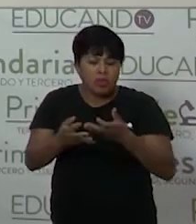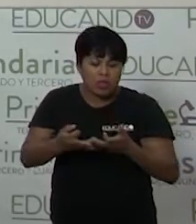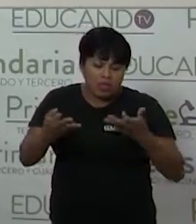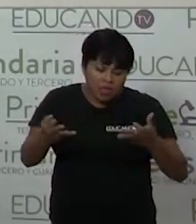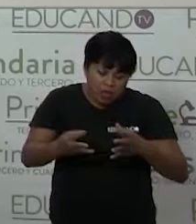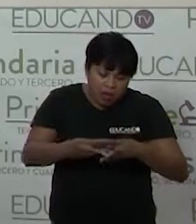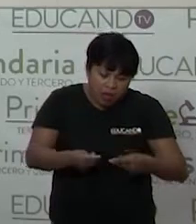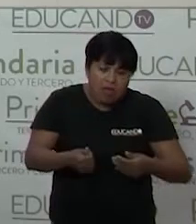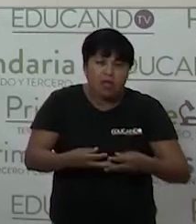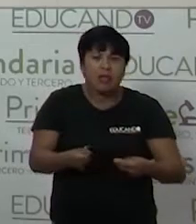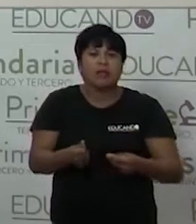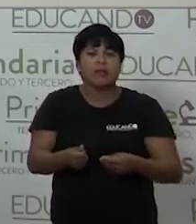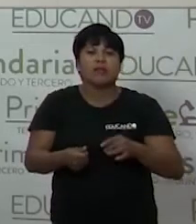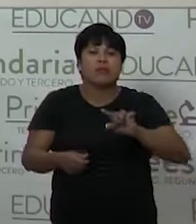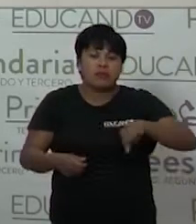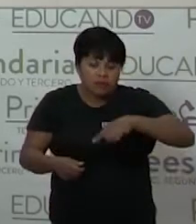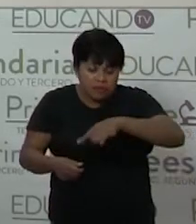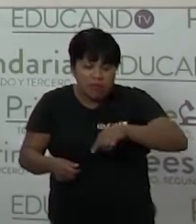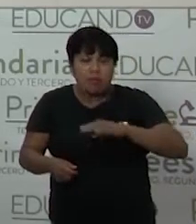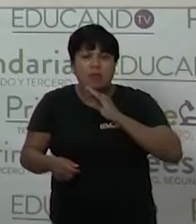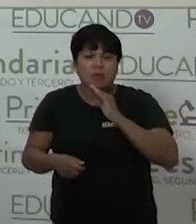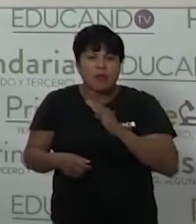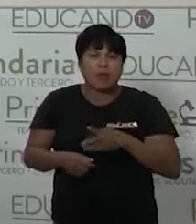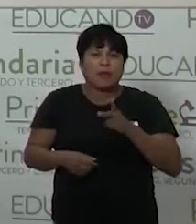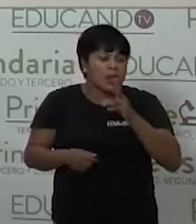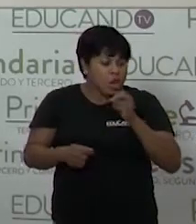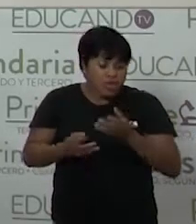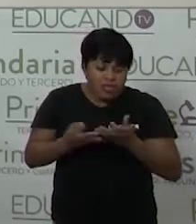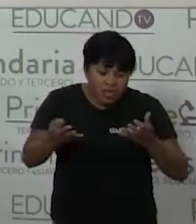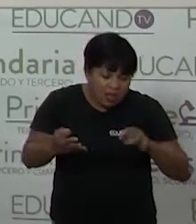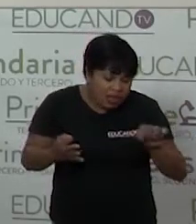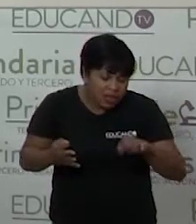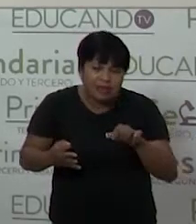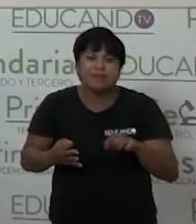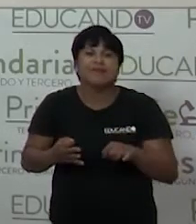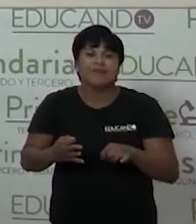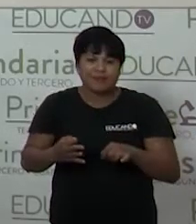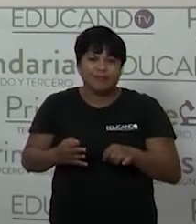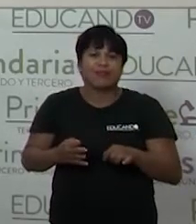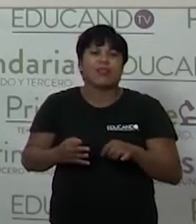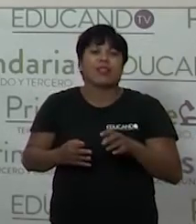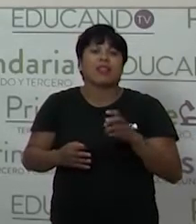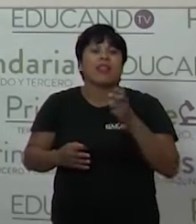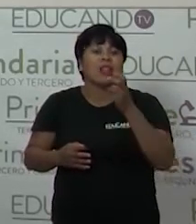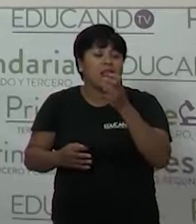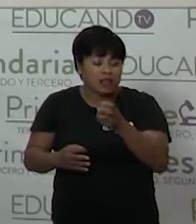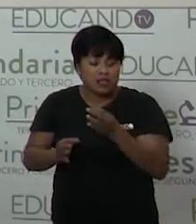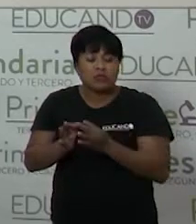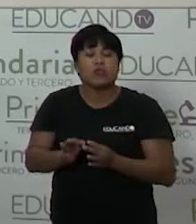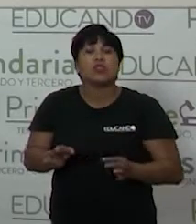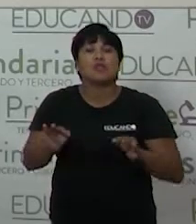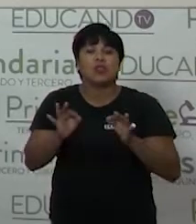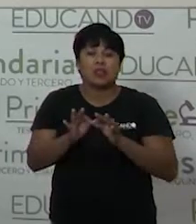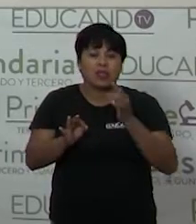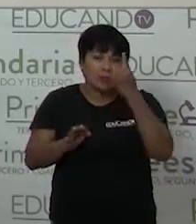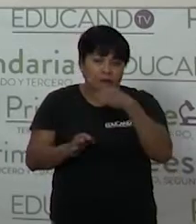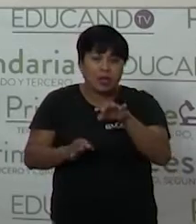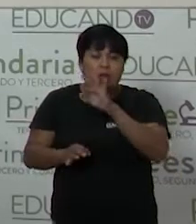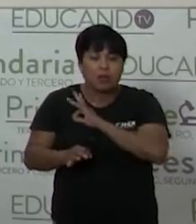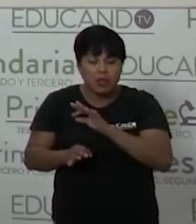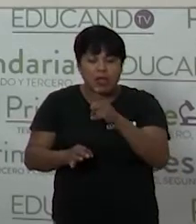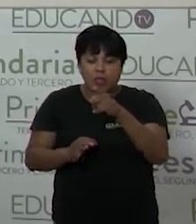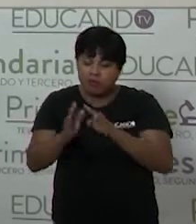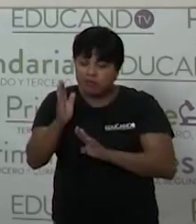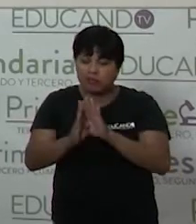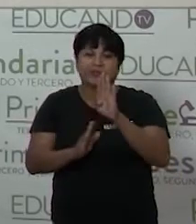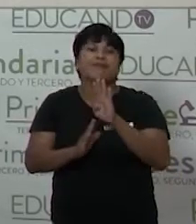tierra pero que no nos oiga tu mamá pero no a la tierra pero también en la tierra como no es muy importante para su crecimiento